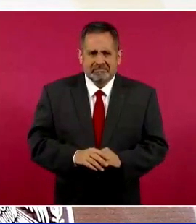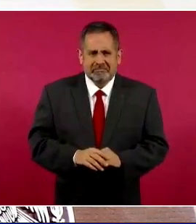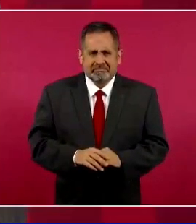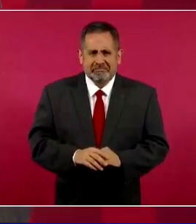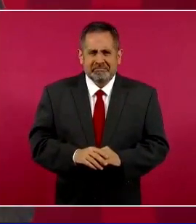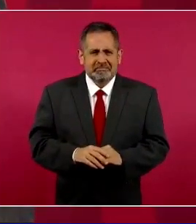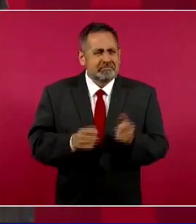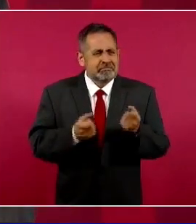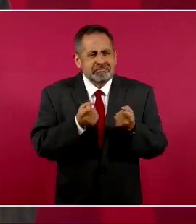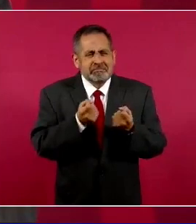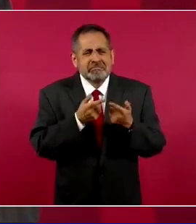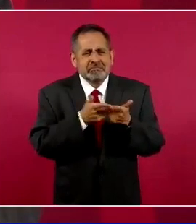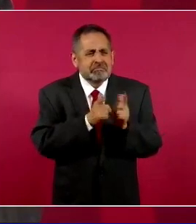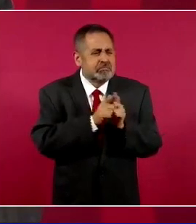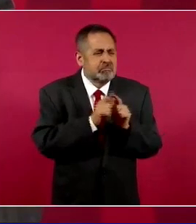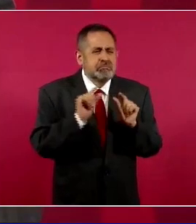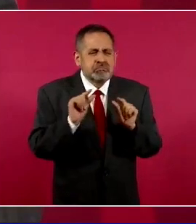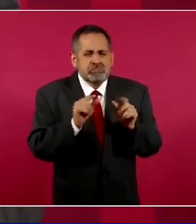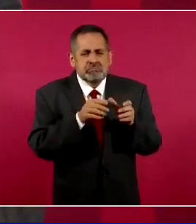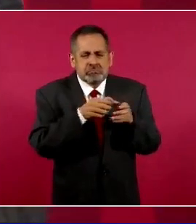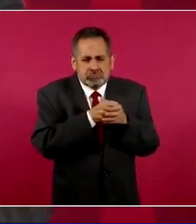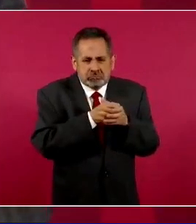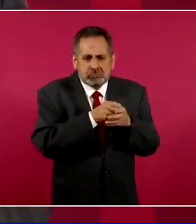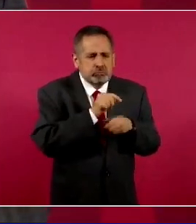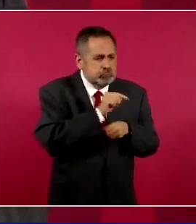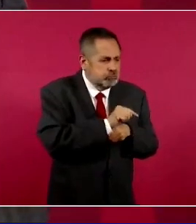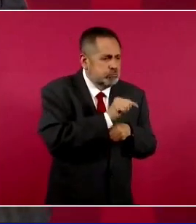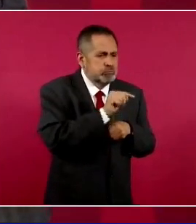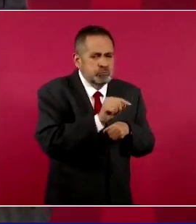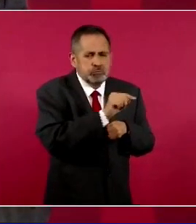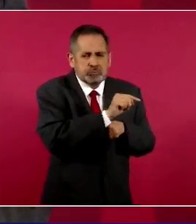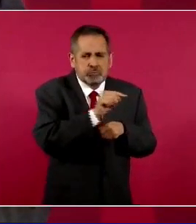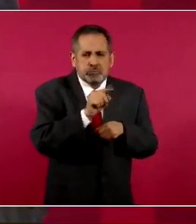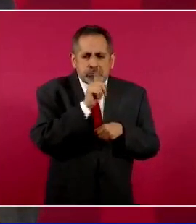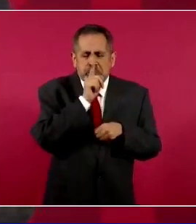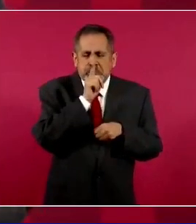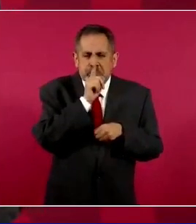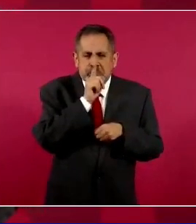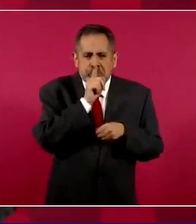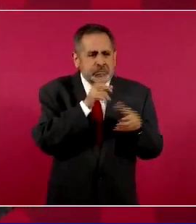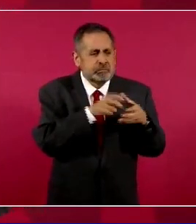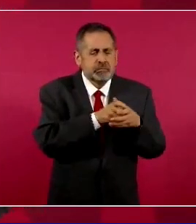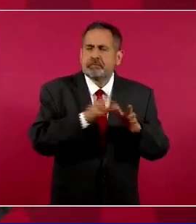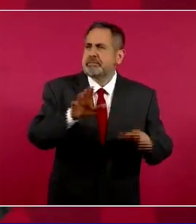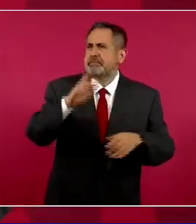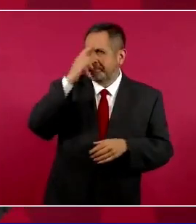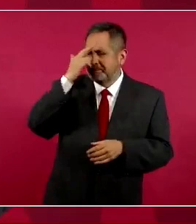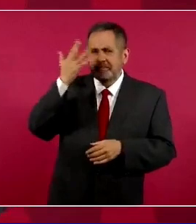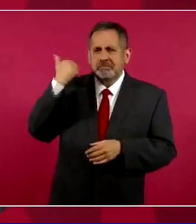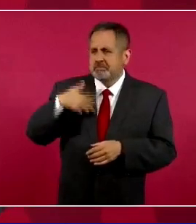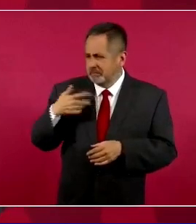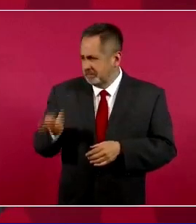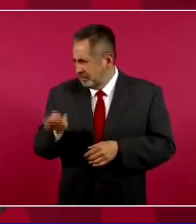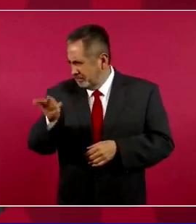son sectores, pues, los que el otro día preguntaba